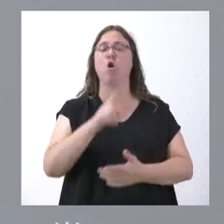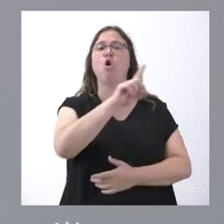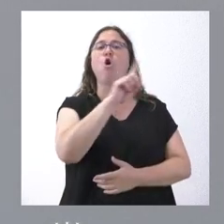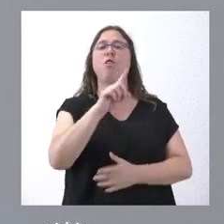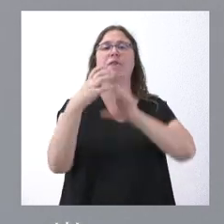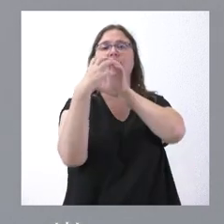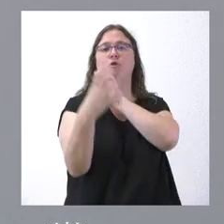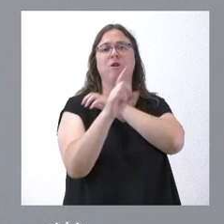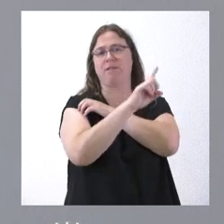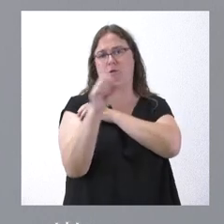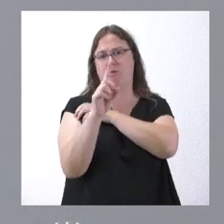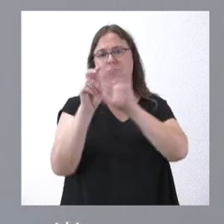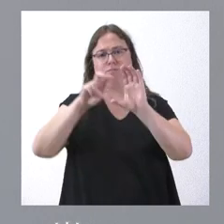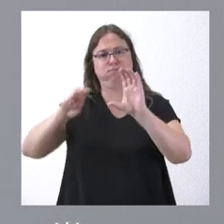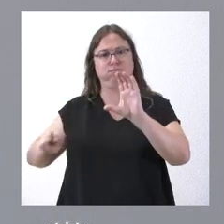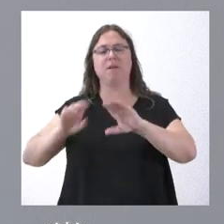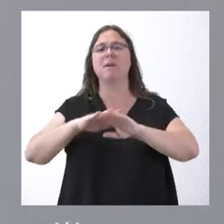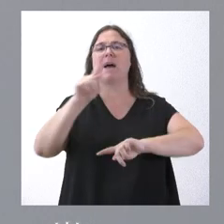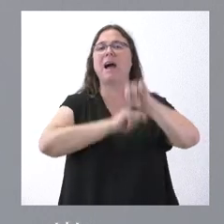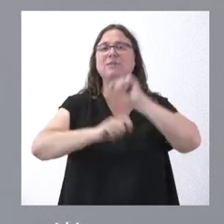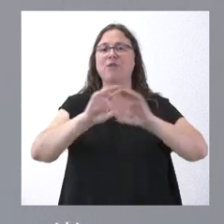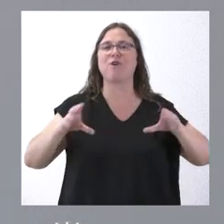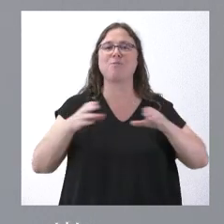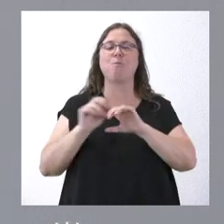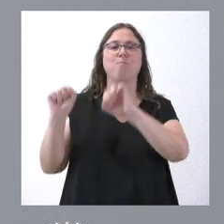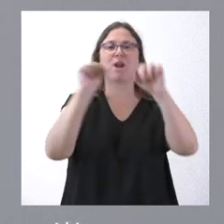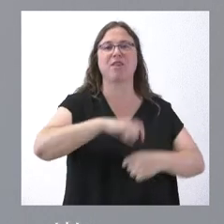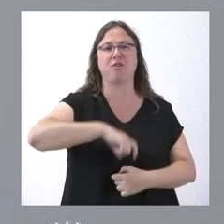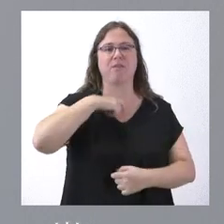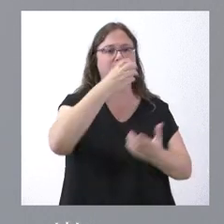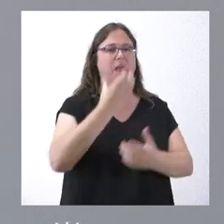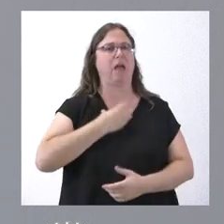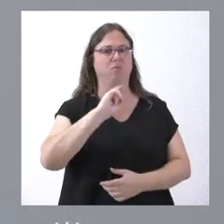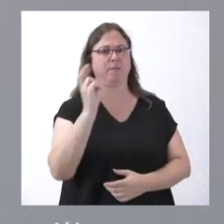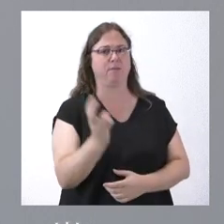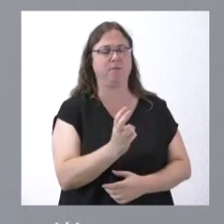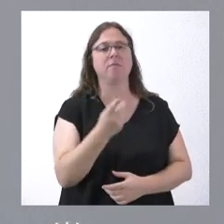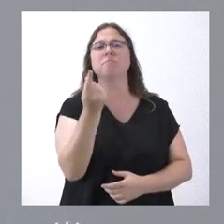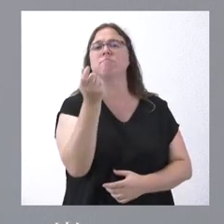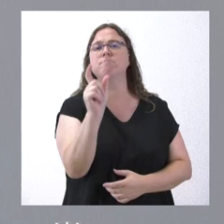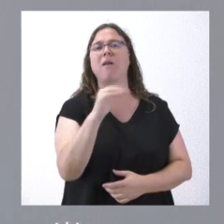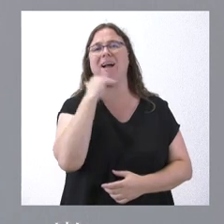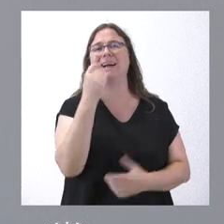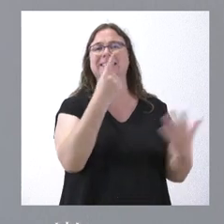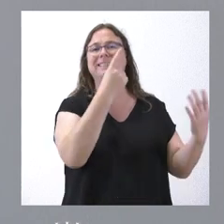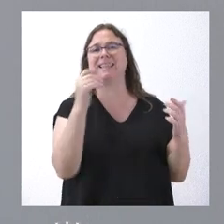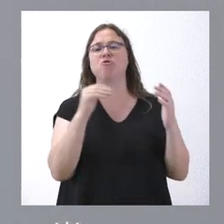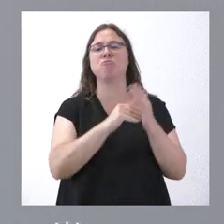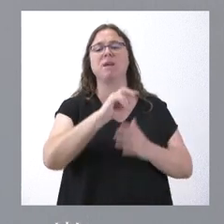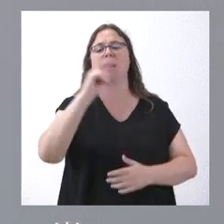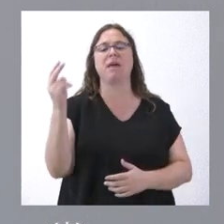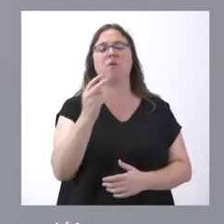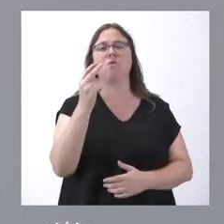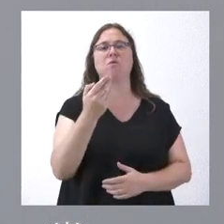furgonetas multiplaza para las asociaciones y agrupaciones de protección civil de varios ayuntamientos, por un valor de casi 600.000 euros.